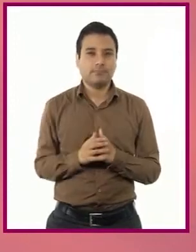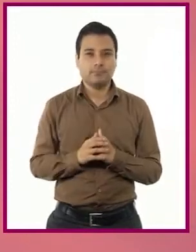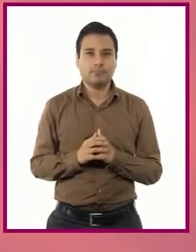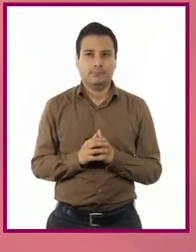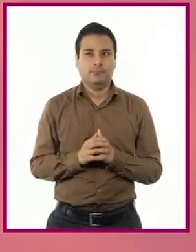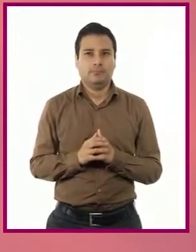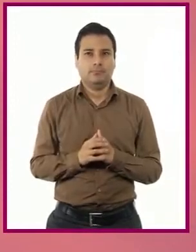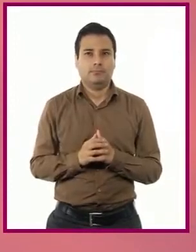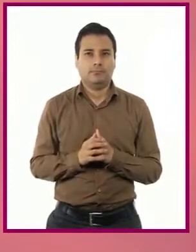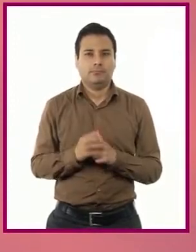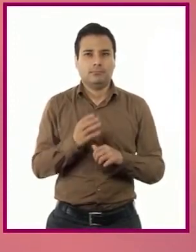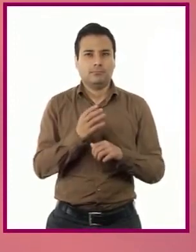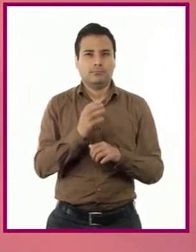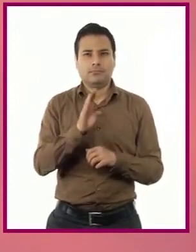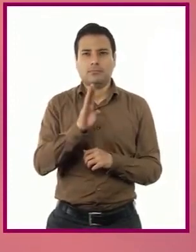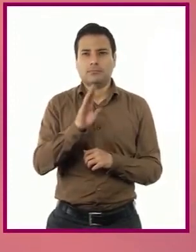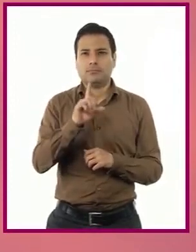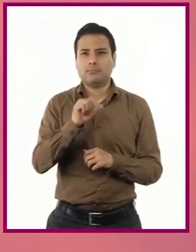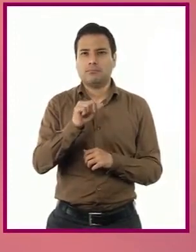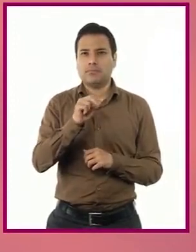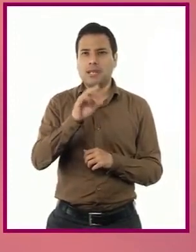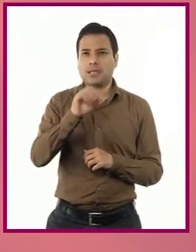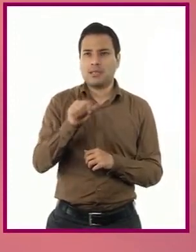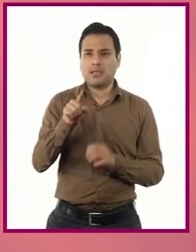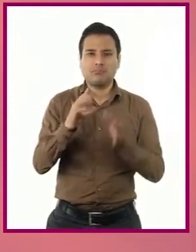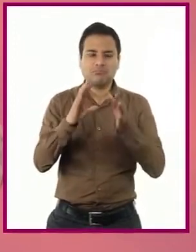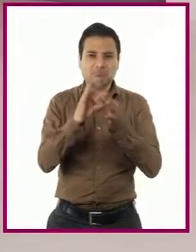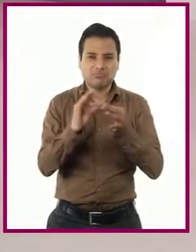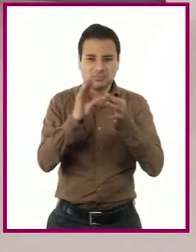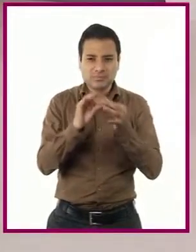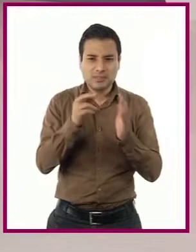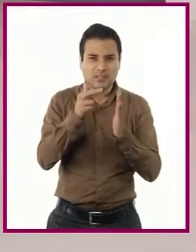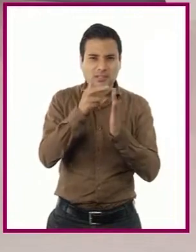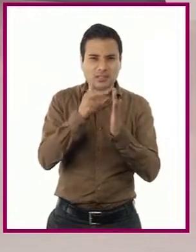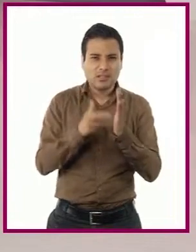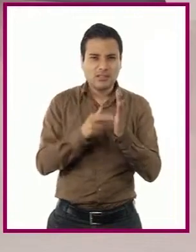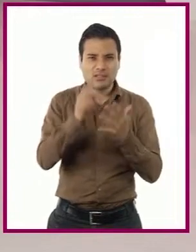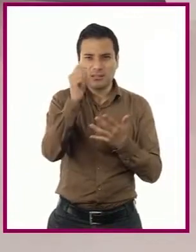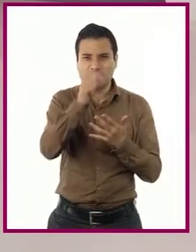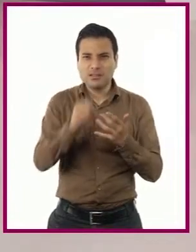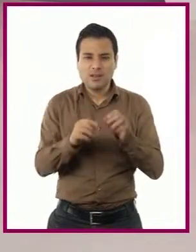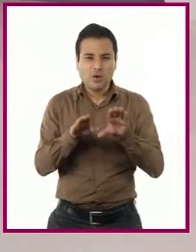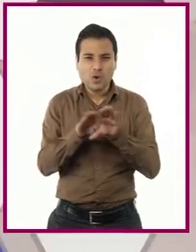sobre los elementos para elaborar un reglamento. ¿Blancanieves?